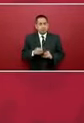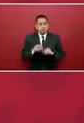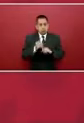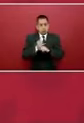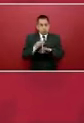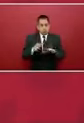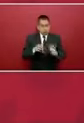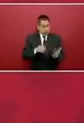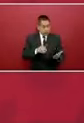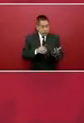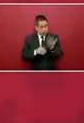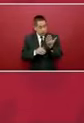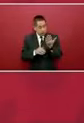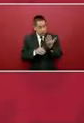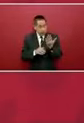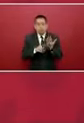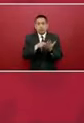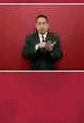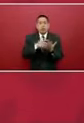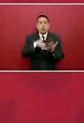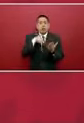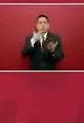informes adulterados,